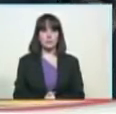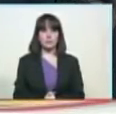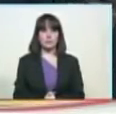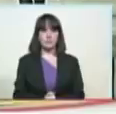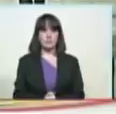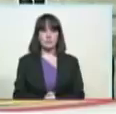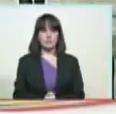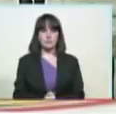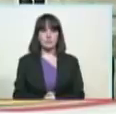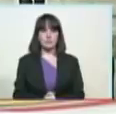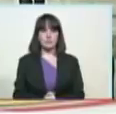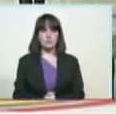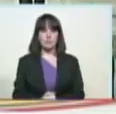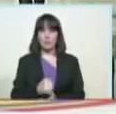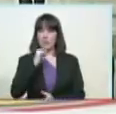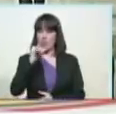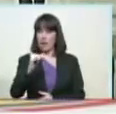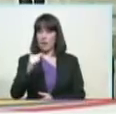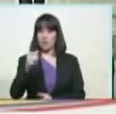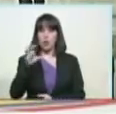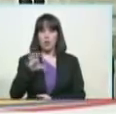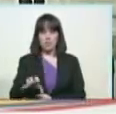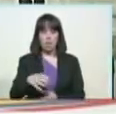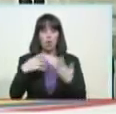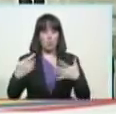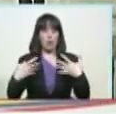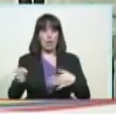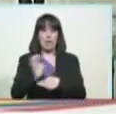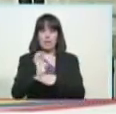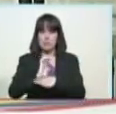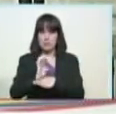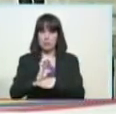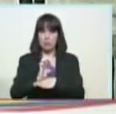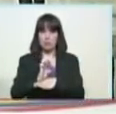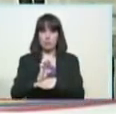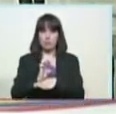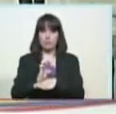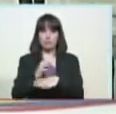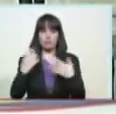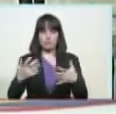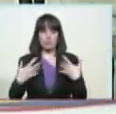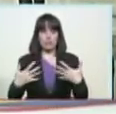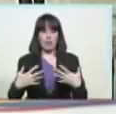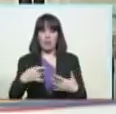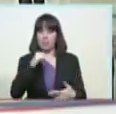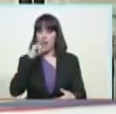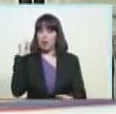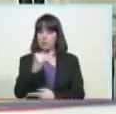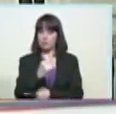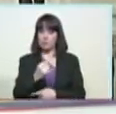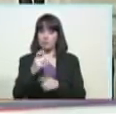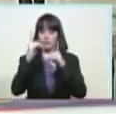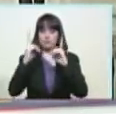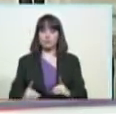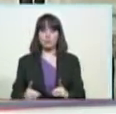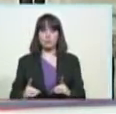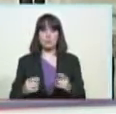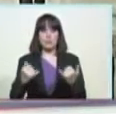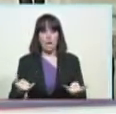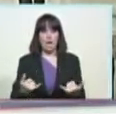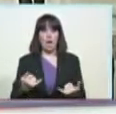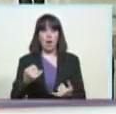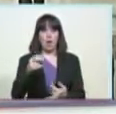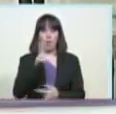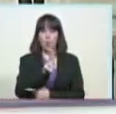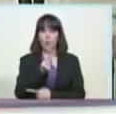en el marco del decreto de estado de emergencia y excepción decretó la unidad